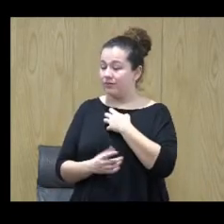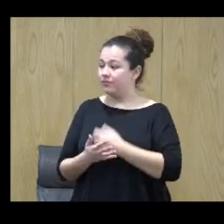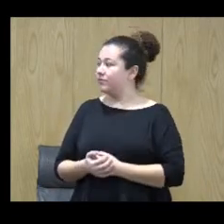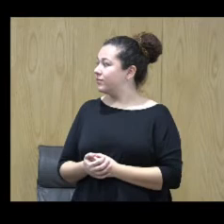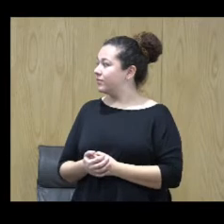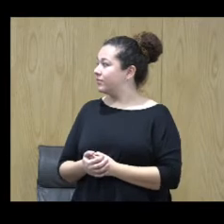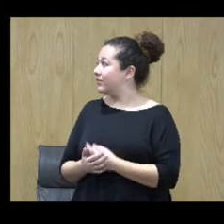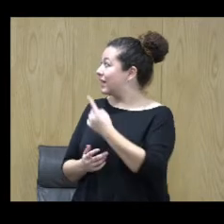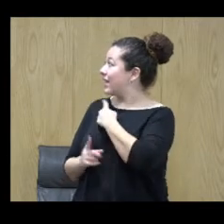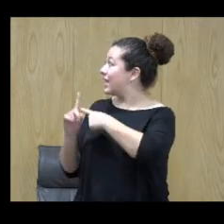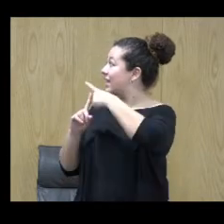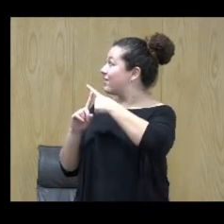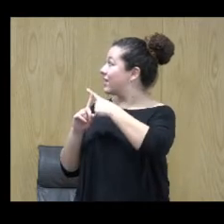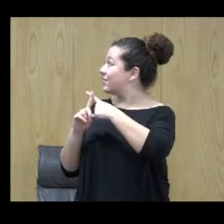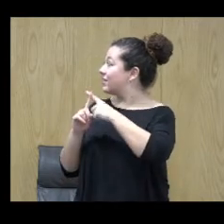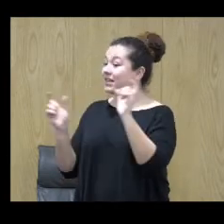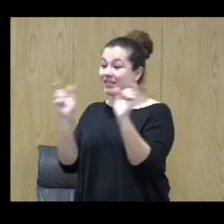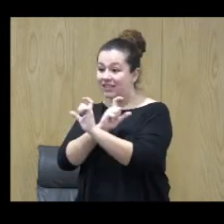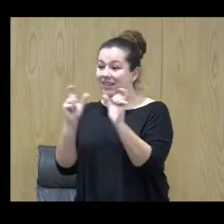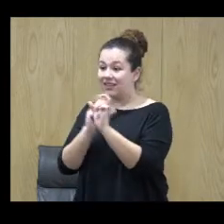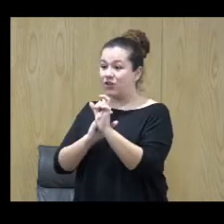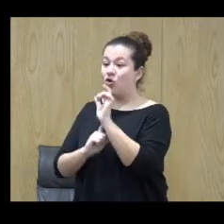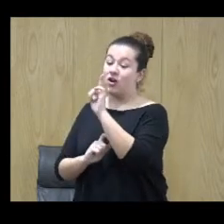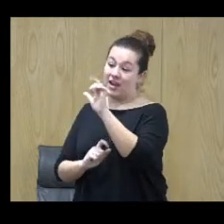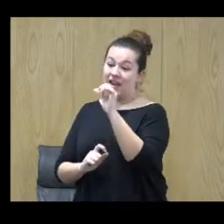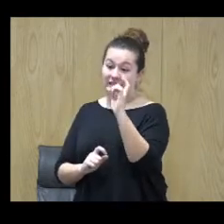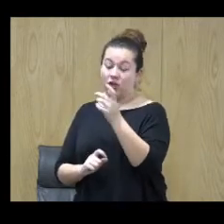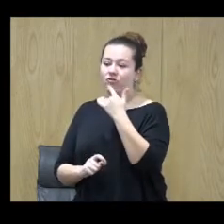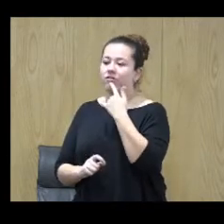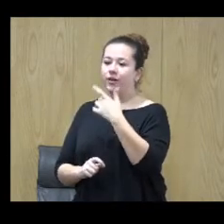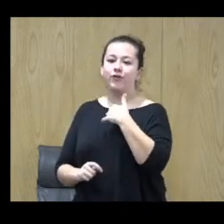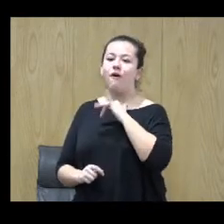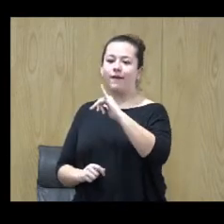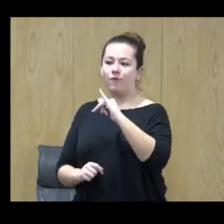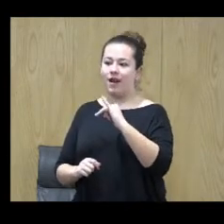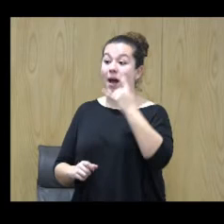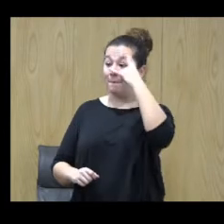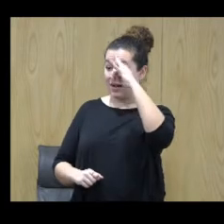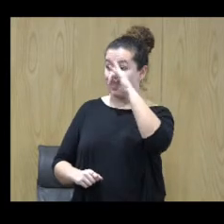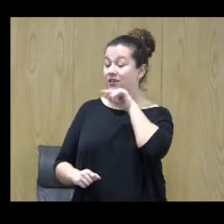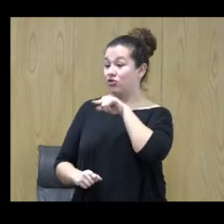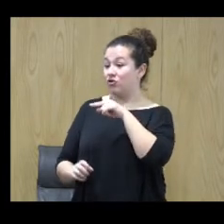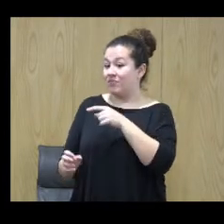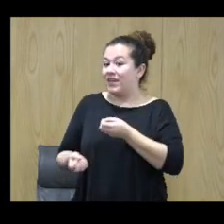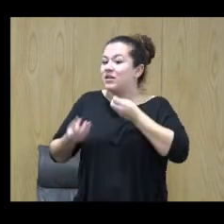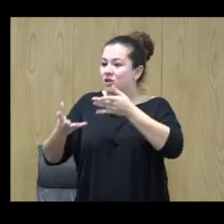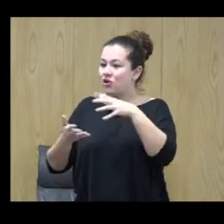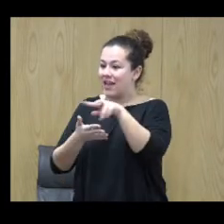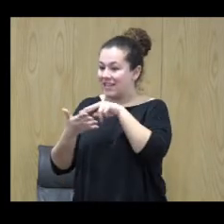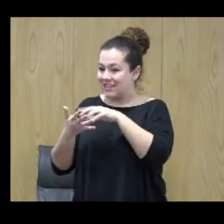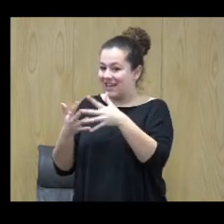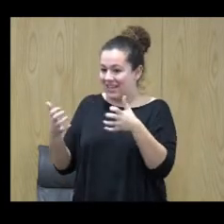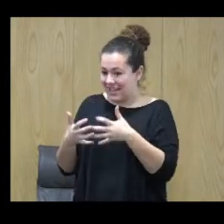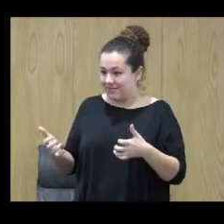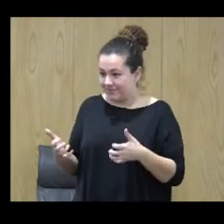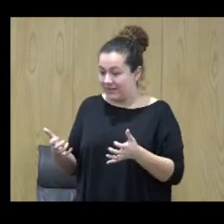léxico, utilizando el ejemplo que os he puesto anterior, tengo una vaca, pues es la expresión escrita. Semántico referencial es la